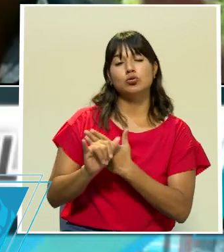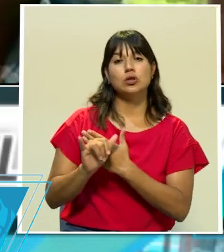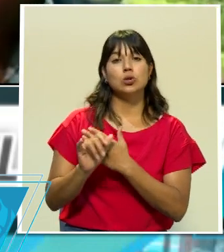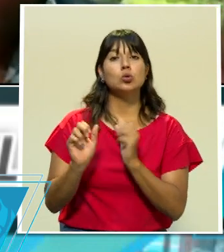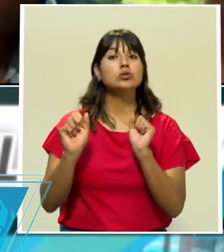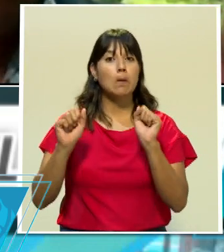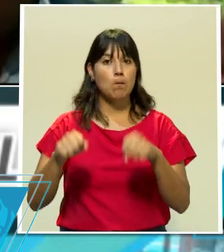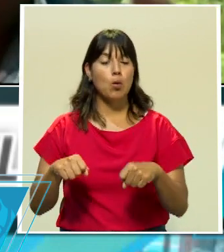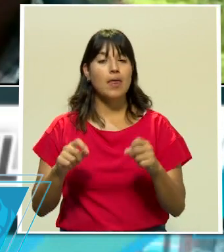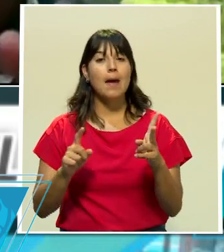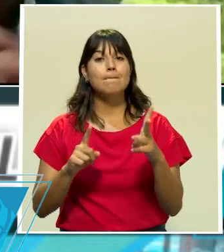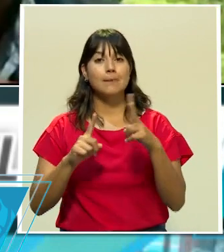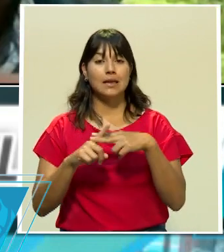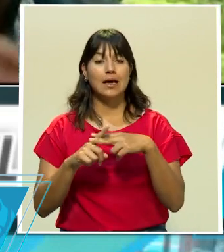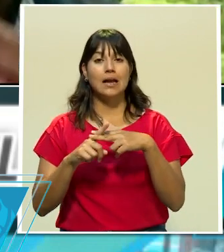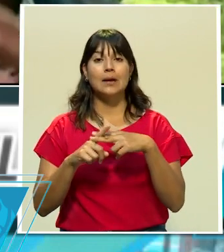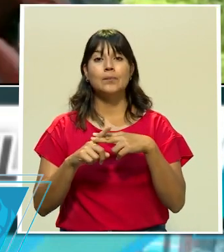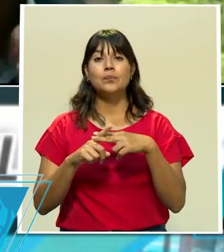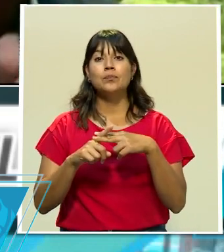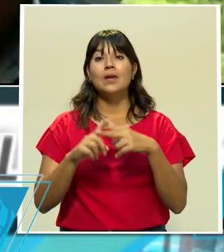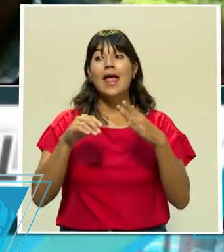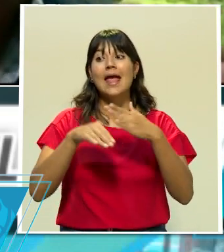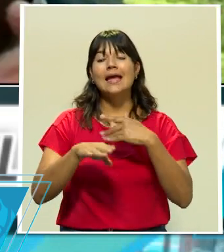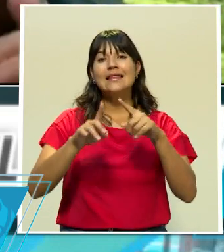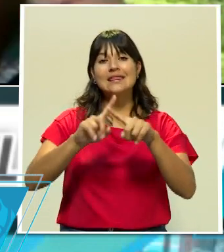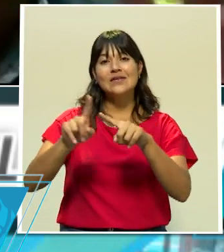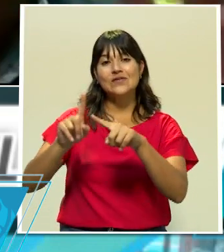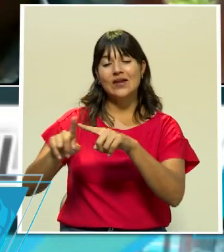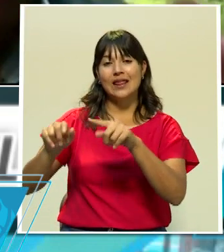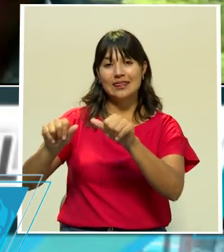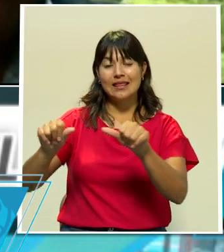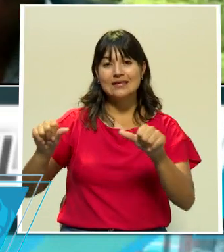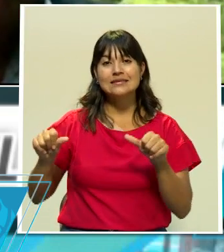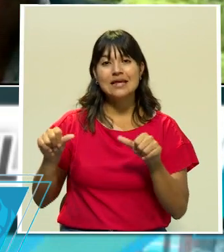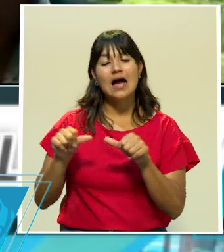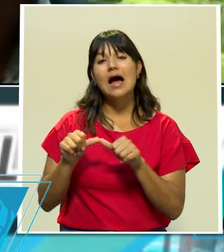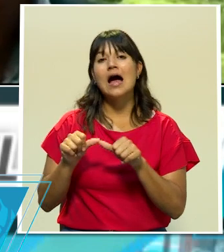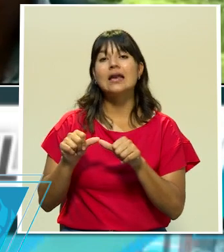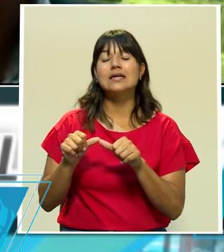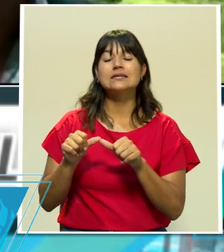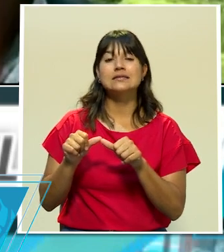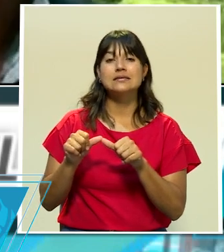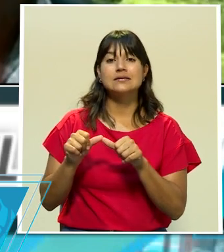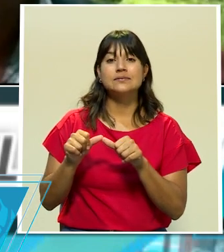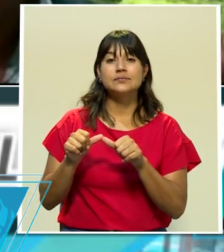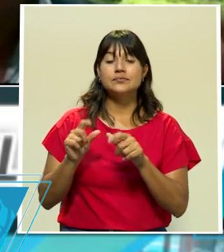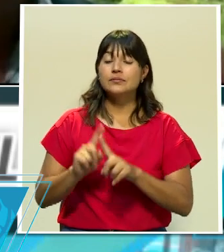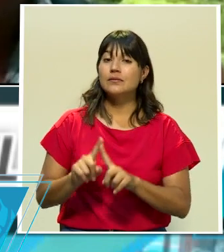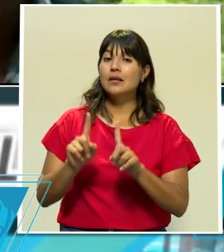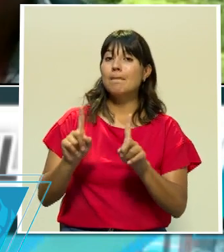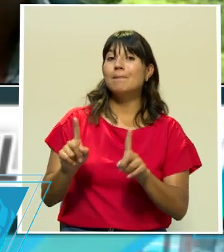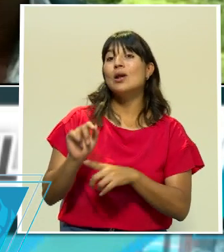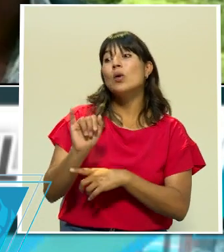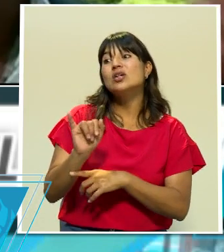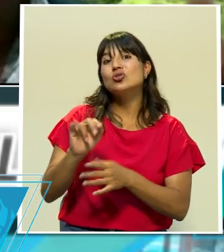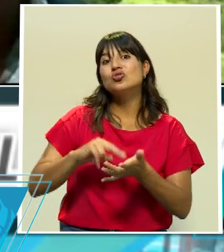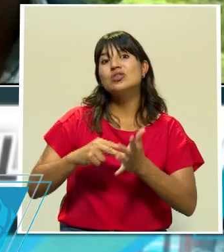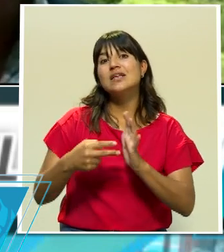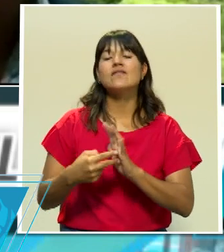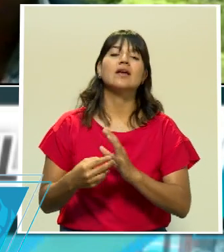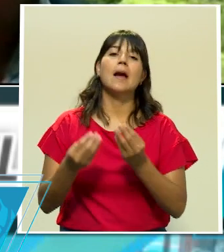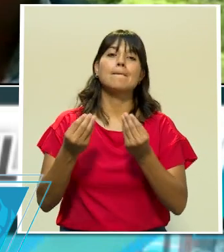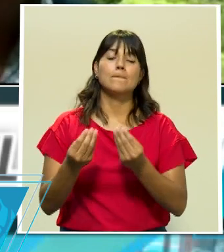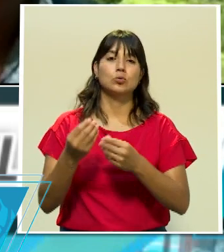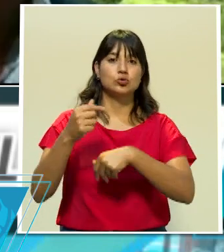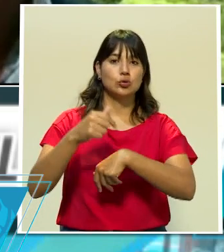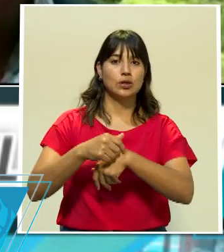llevar, pero se podría llevar a diferentes sectores dentro de la actividad del Estado, pero eso demandaría tiempo y reformas